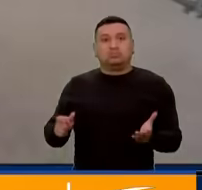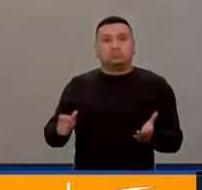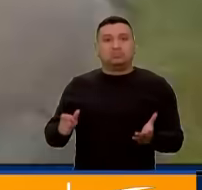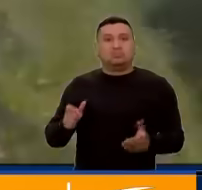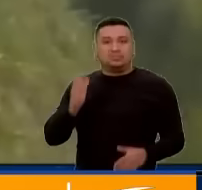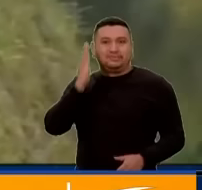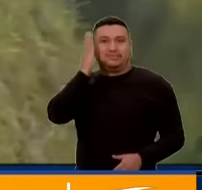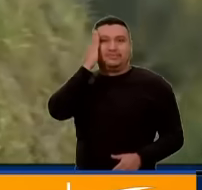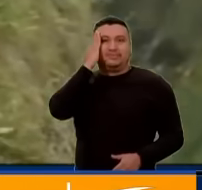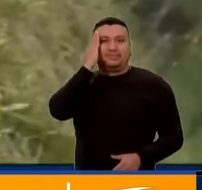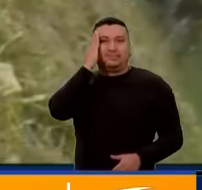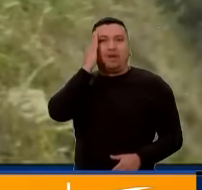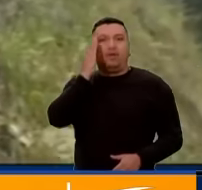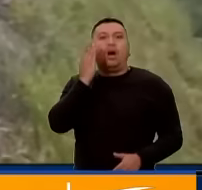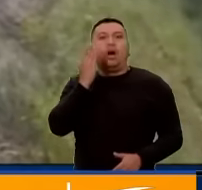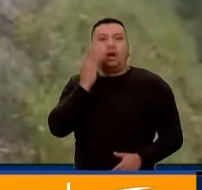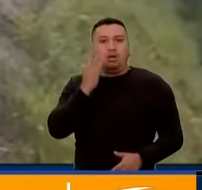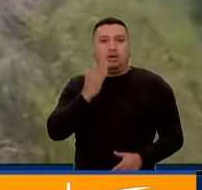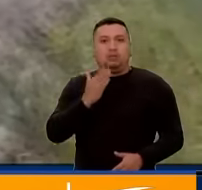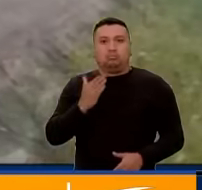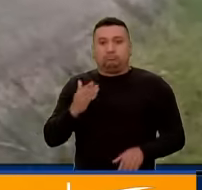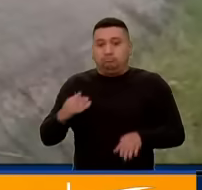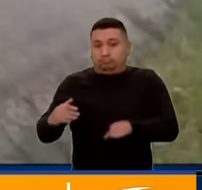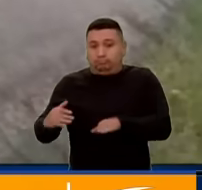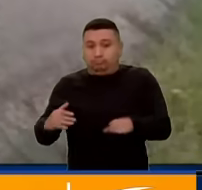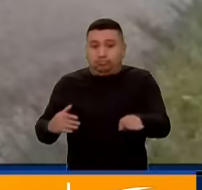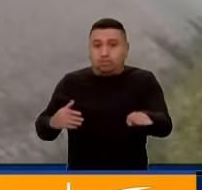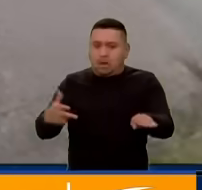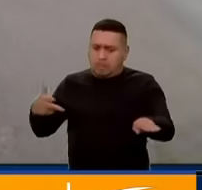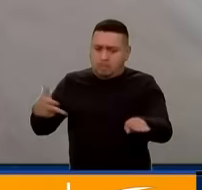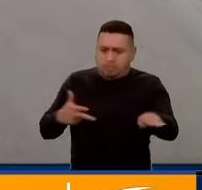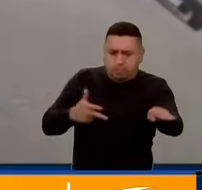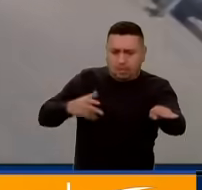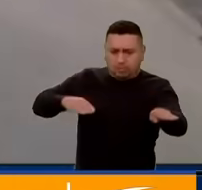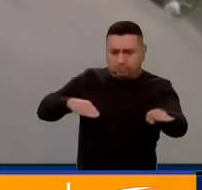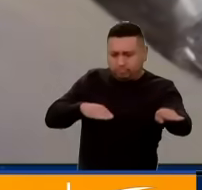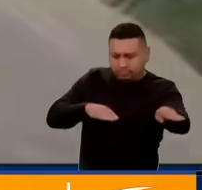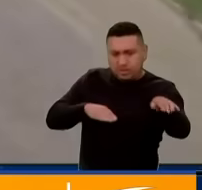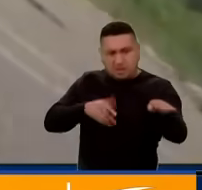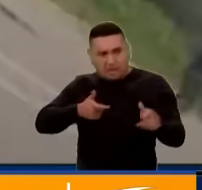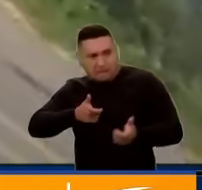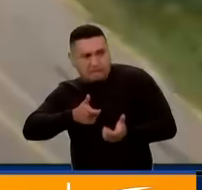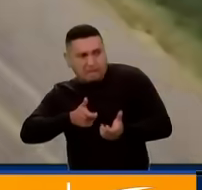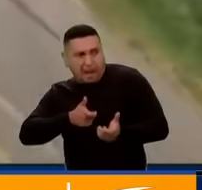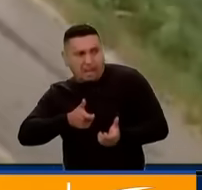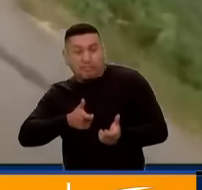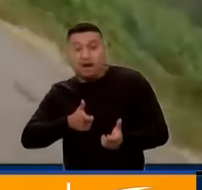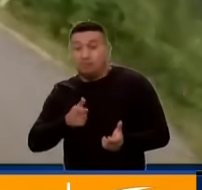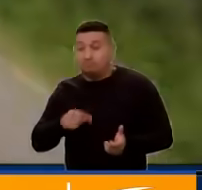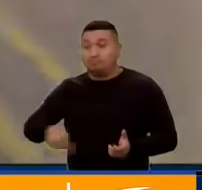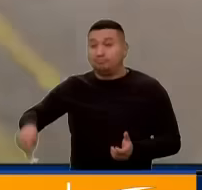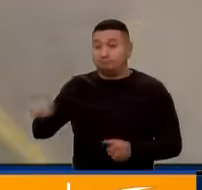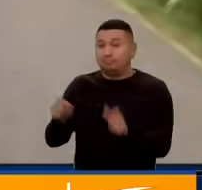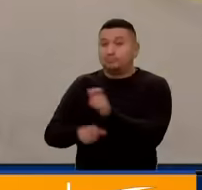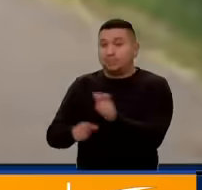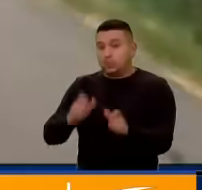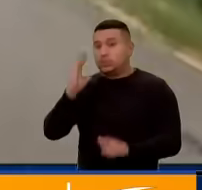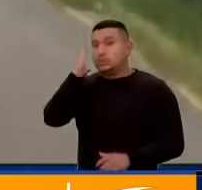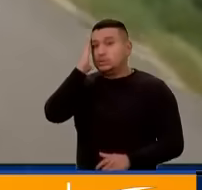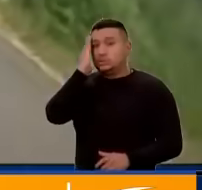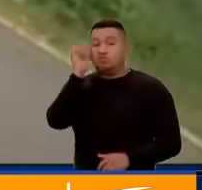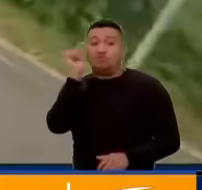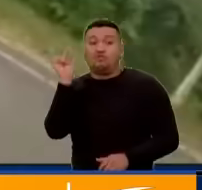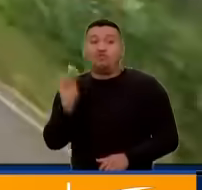iban persiguiendo a disparos un vehículo. Sí. Por supuesto, lo que me preocupa el día de hoy es